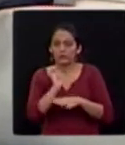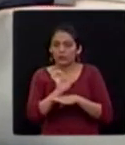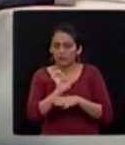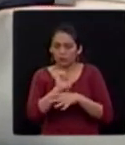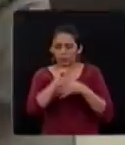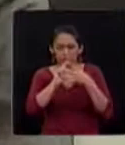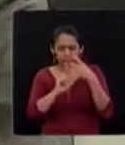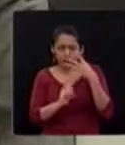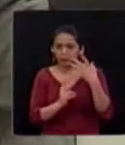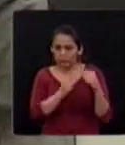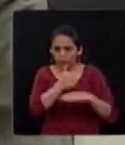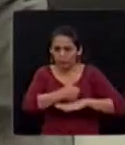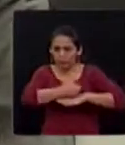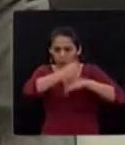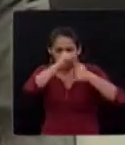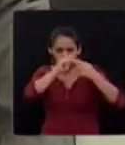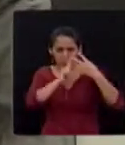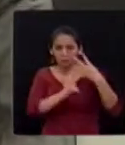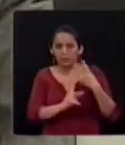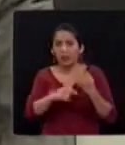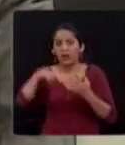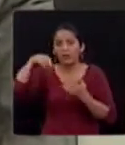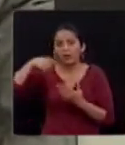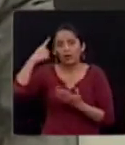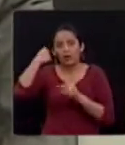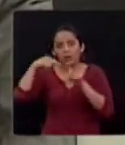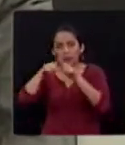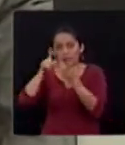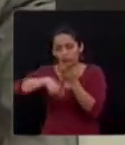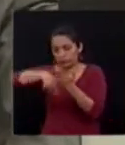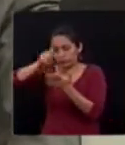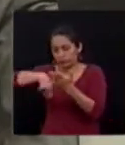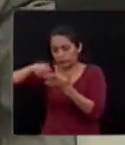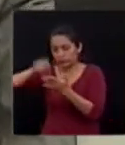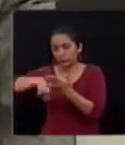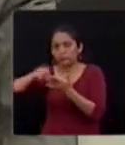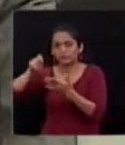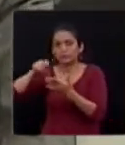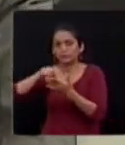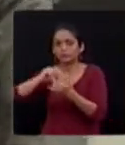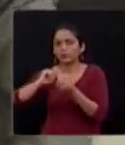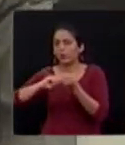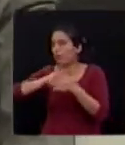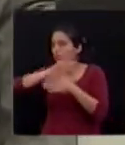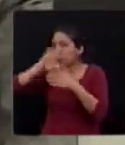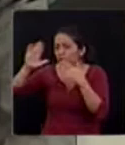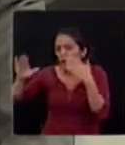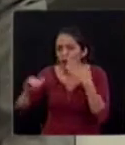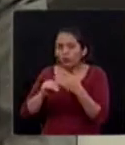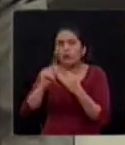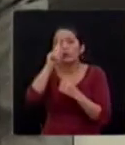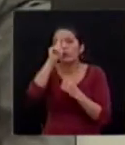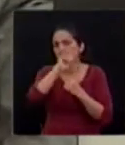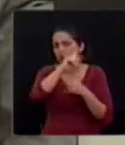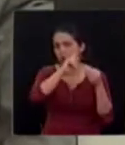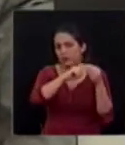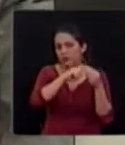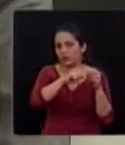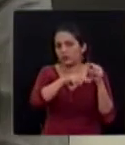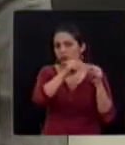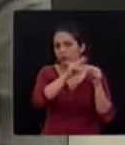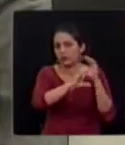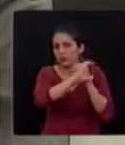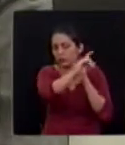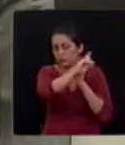Todos los contratos de Odebrecht en el Ecuador, a excepción del Metro de Quito y la Ruta Viva, que fueron con el municipio de Quito, todos han sido en el área de